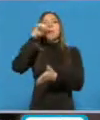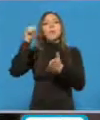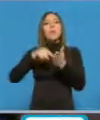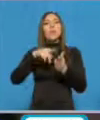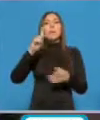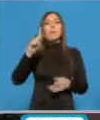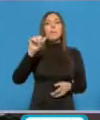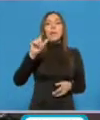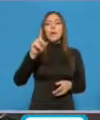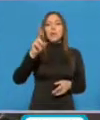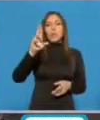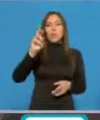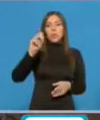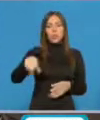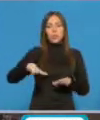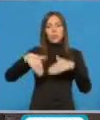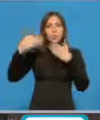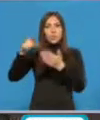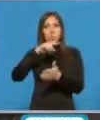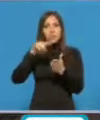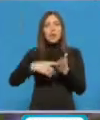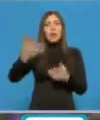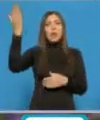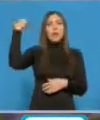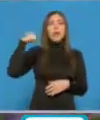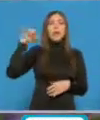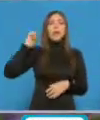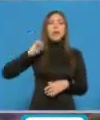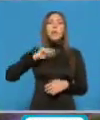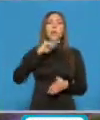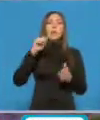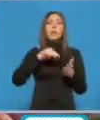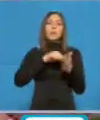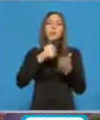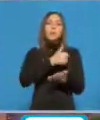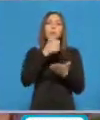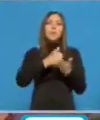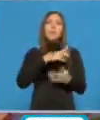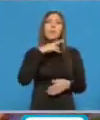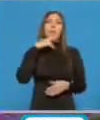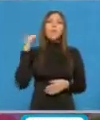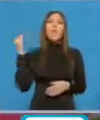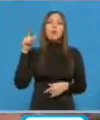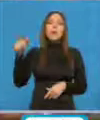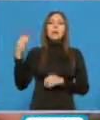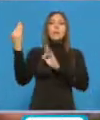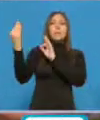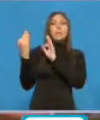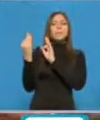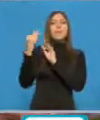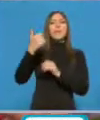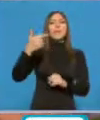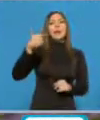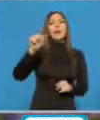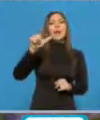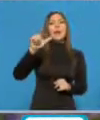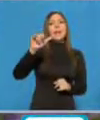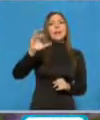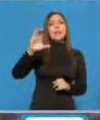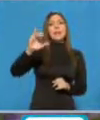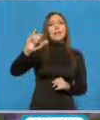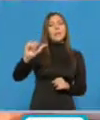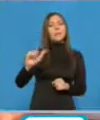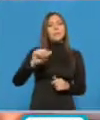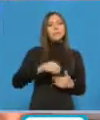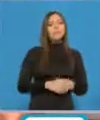llamaba Iria Flavia. Era una ciudad romana ya del lado atlántico de Galicia, o sea, ya viendo para América. Sí.